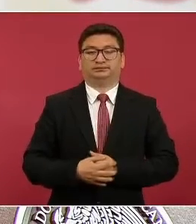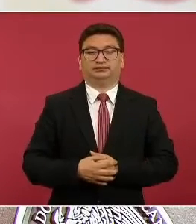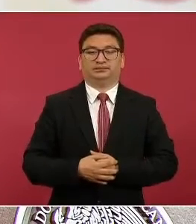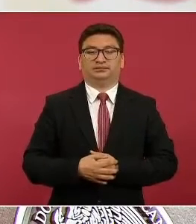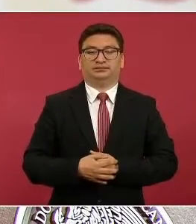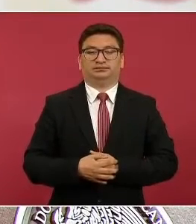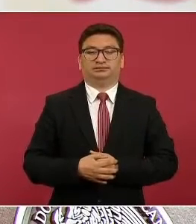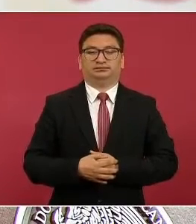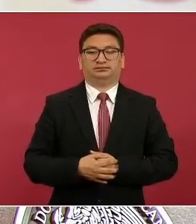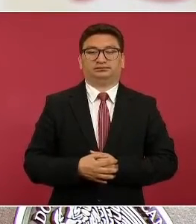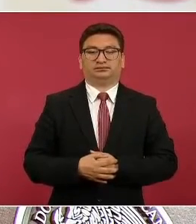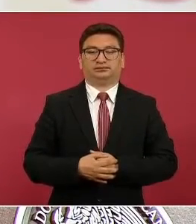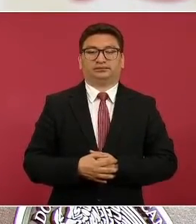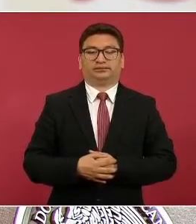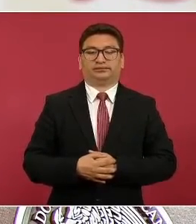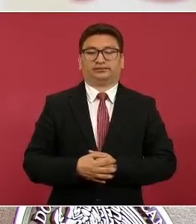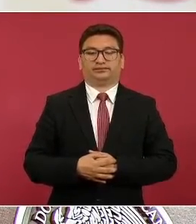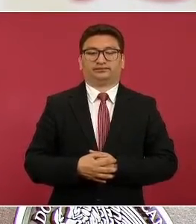Ya